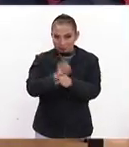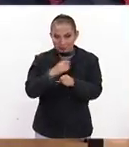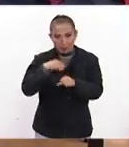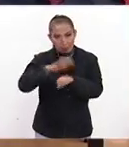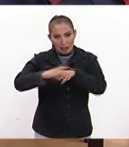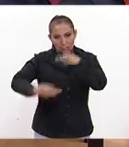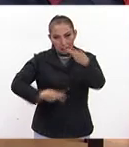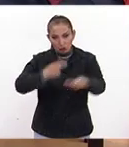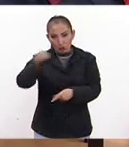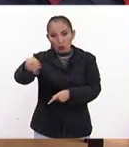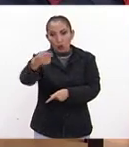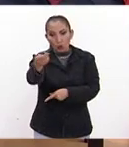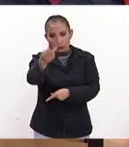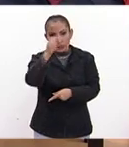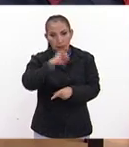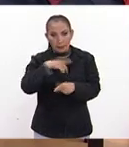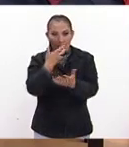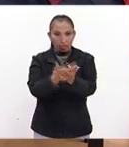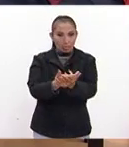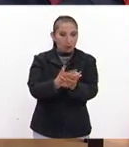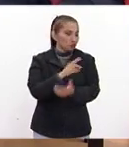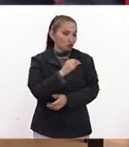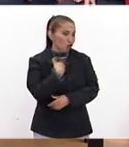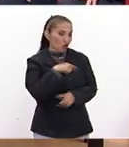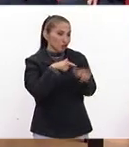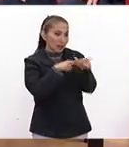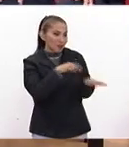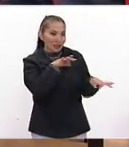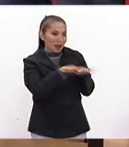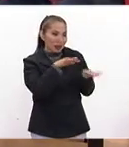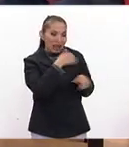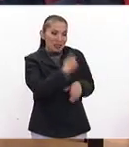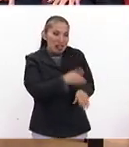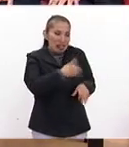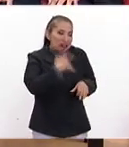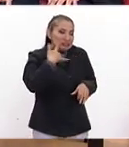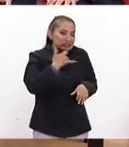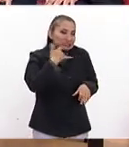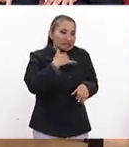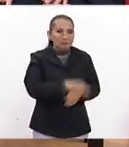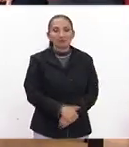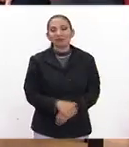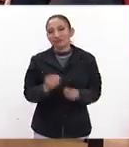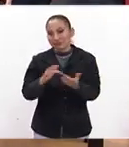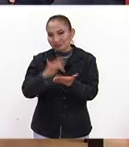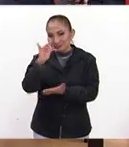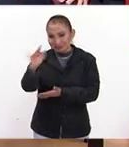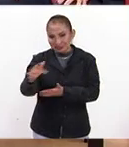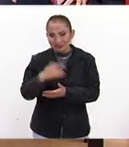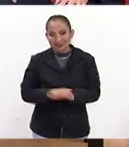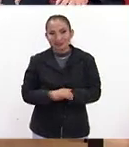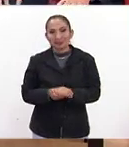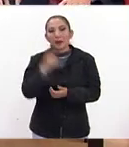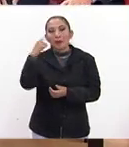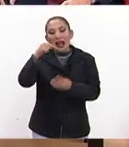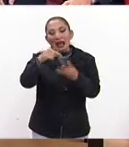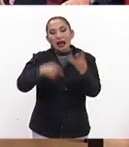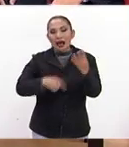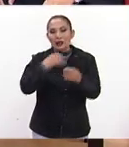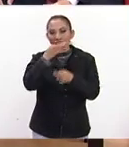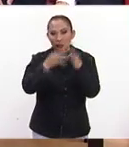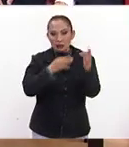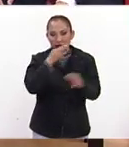con más preguntas. ¿O ustedes también van a tener veda? No. Nosotros no tenemos nada, nosotros seguimos. Al contrario, ¿no? Muy bien, Muchas con gracias, estas Mauricio. excelentes cápsulas para poder informar.